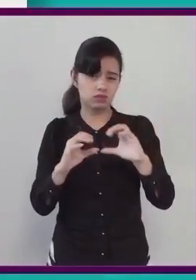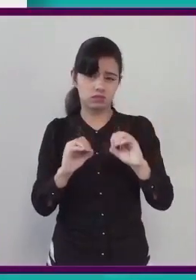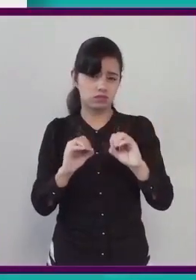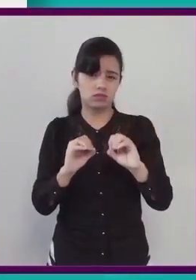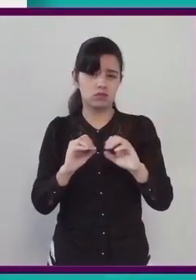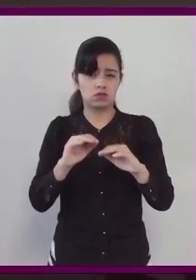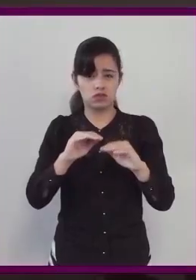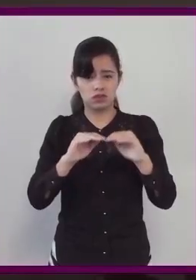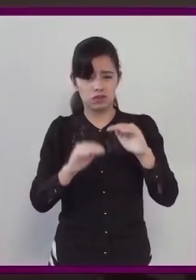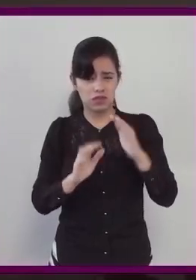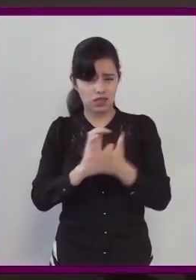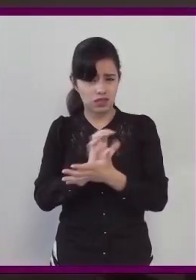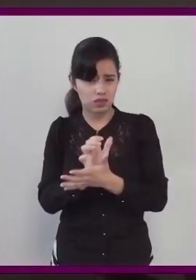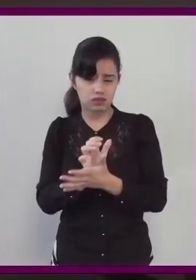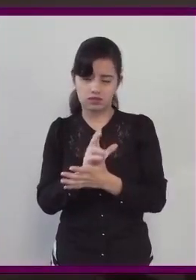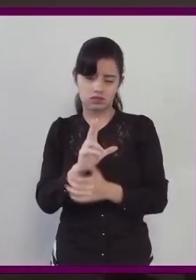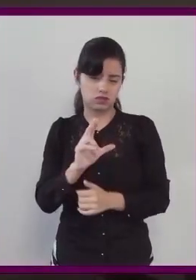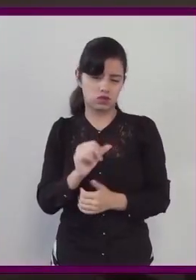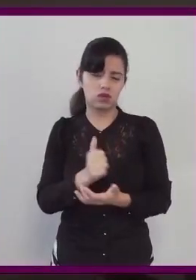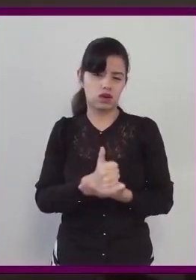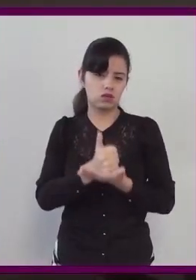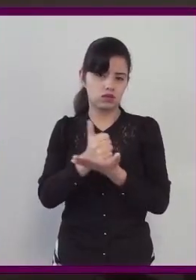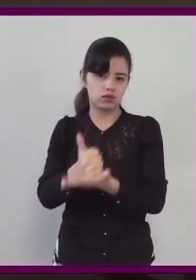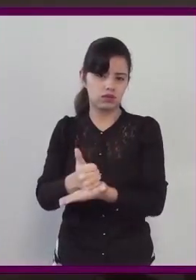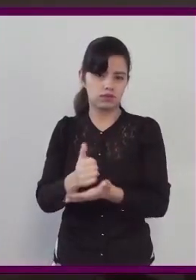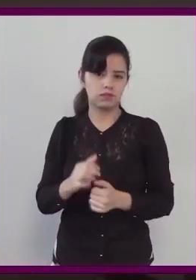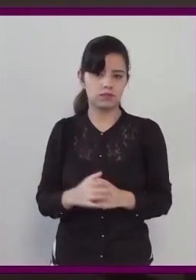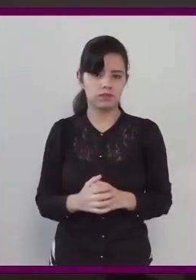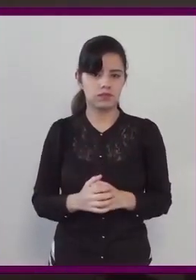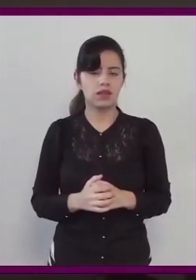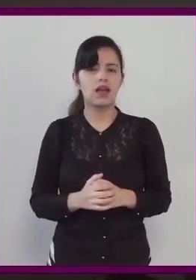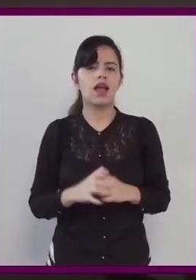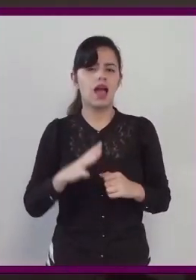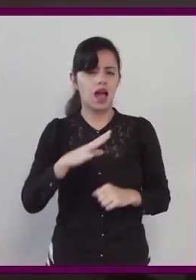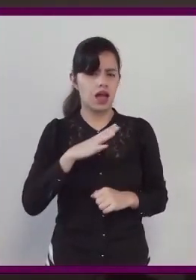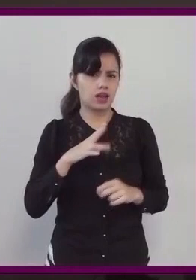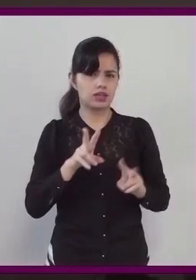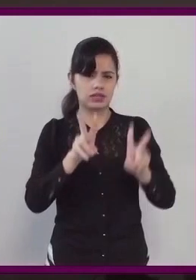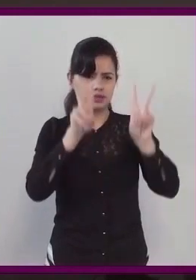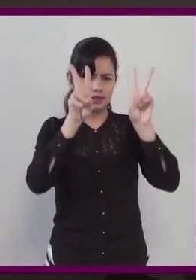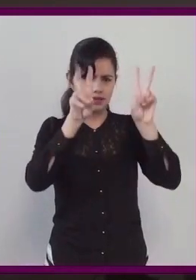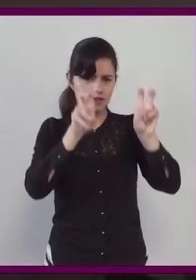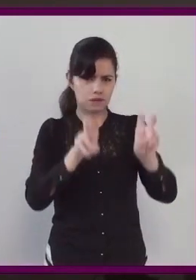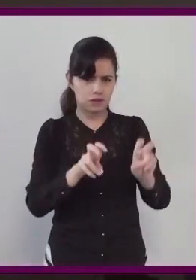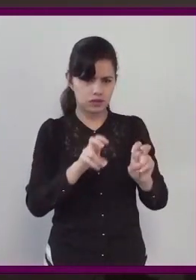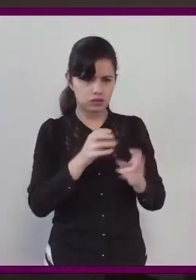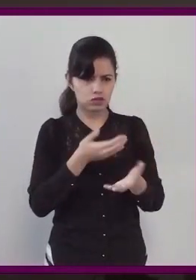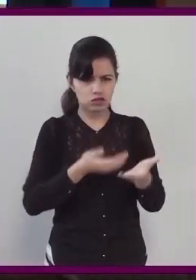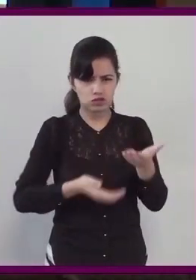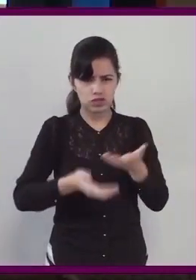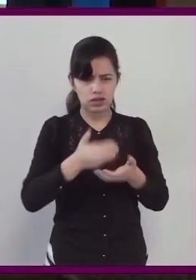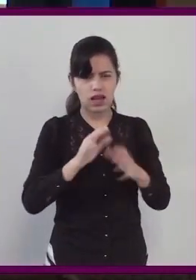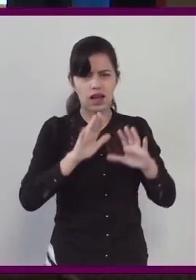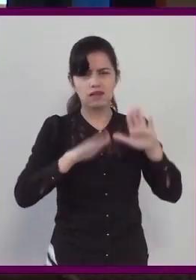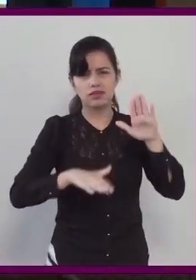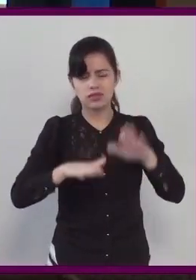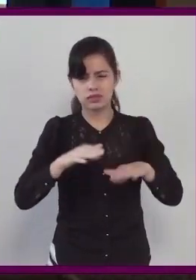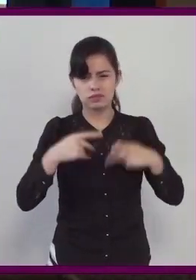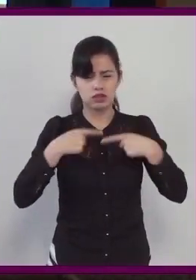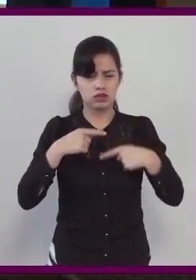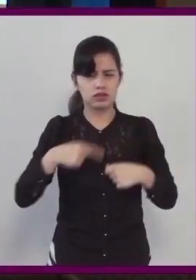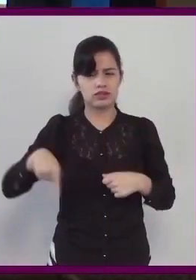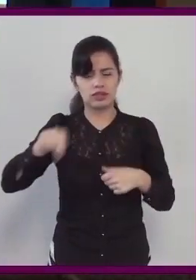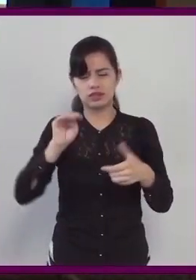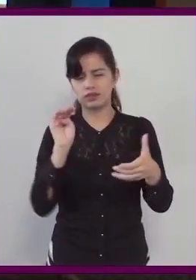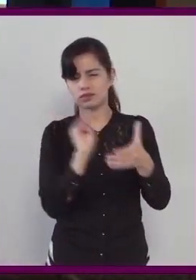privilegios. ¿Cuáles son los temas sociales que son invisibles o invisibilizados? Creo que el tema de